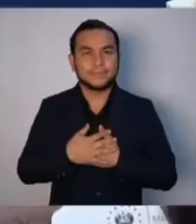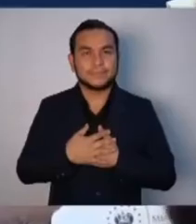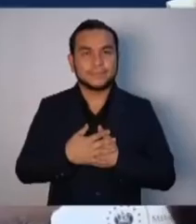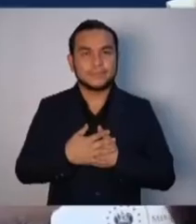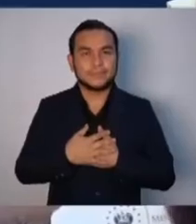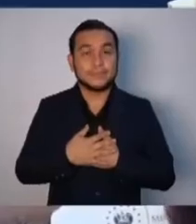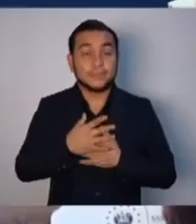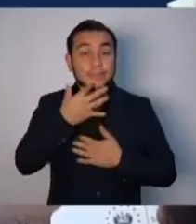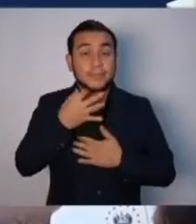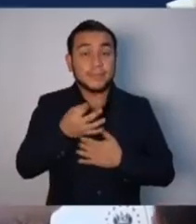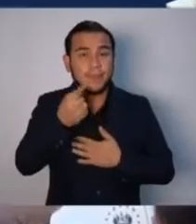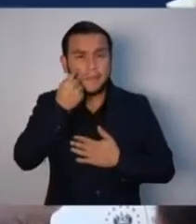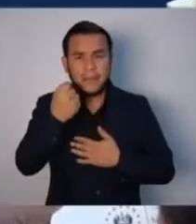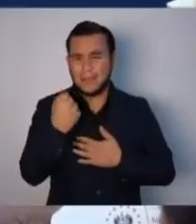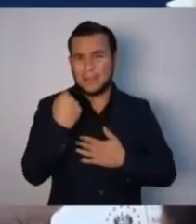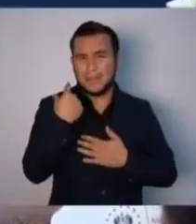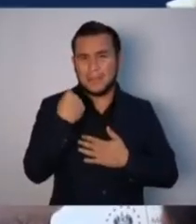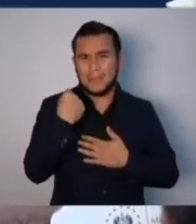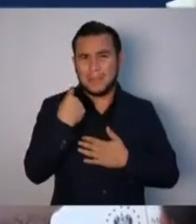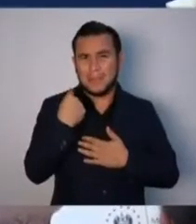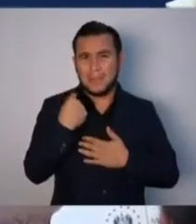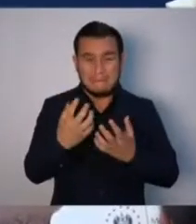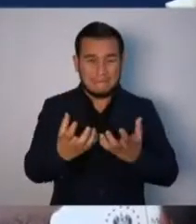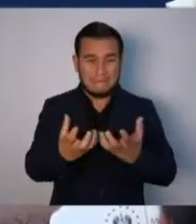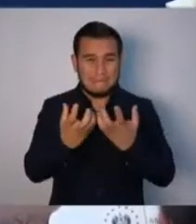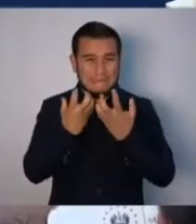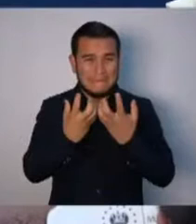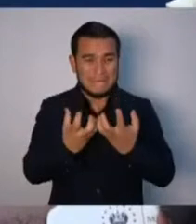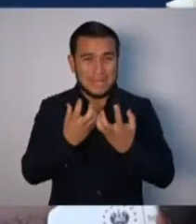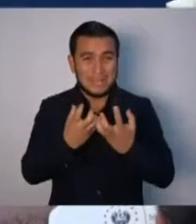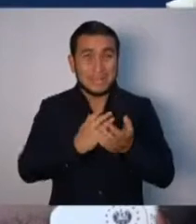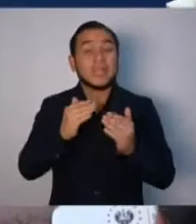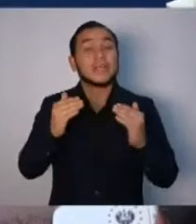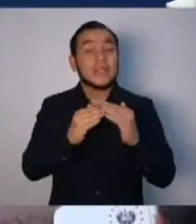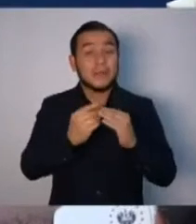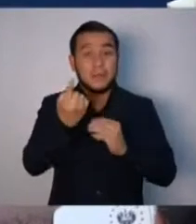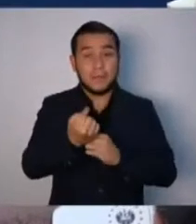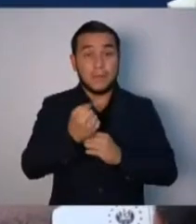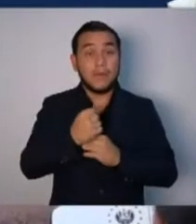y acaba de pasar se le puede preguntar porque eran bastante y estaban los niños y llegaron algunos adultos